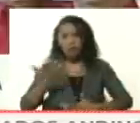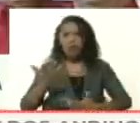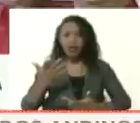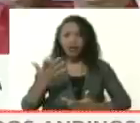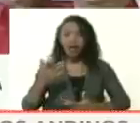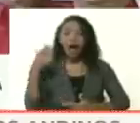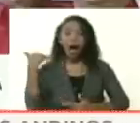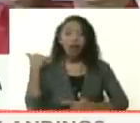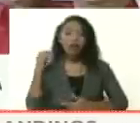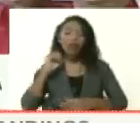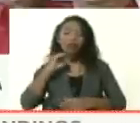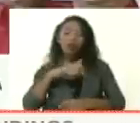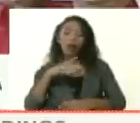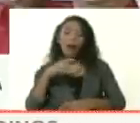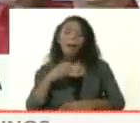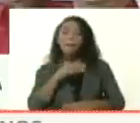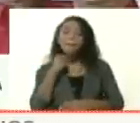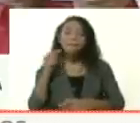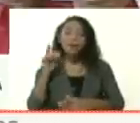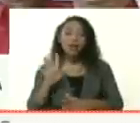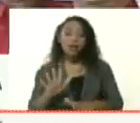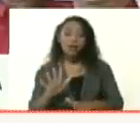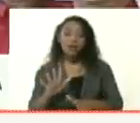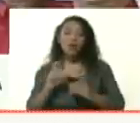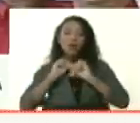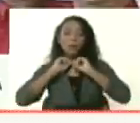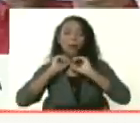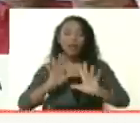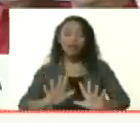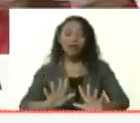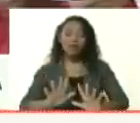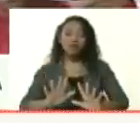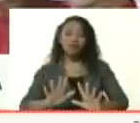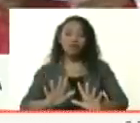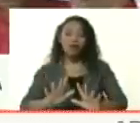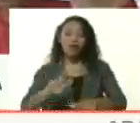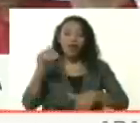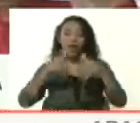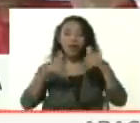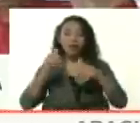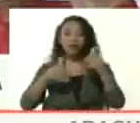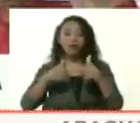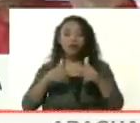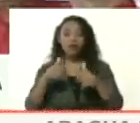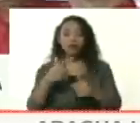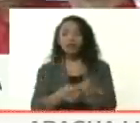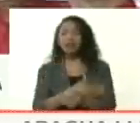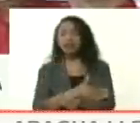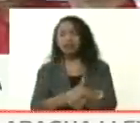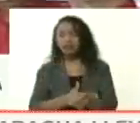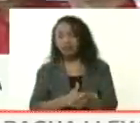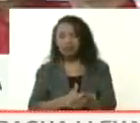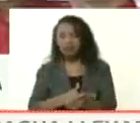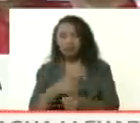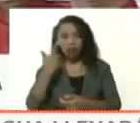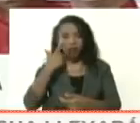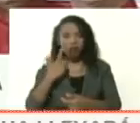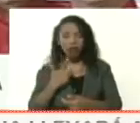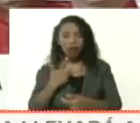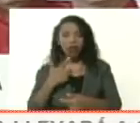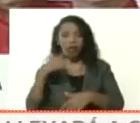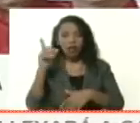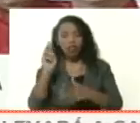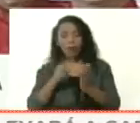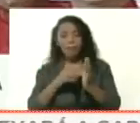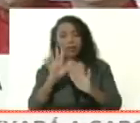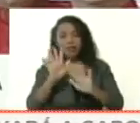elecciones parlamentarias del año 2015 y nos encerramos y casi nos cortamos las venas. Y ustedes